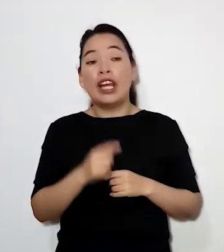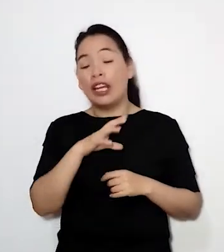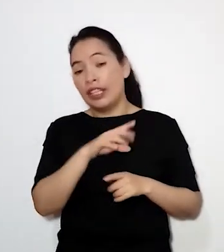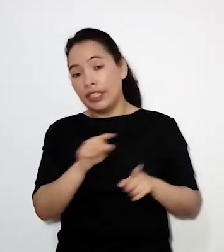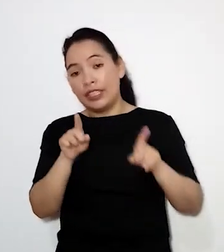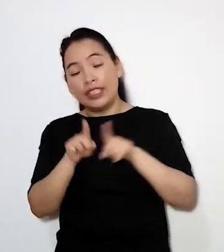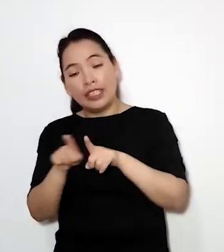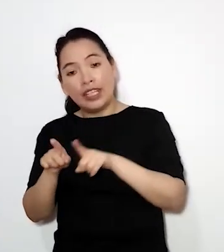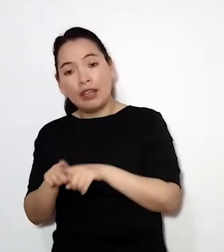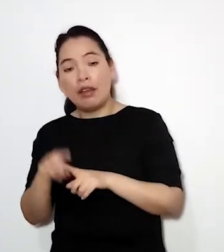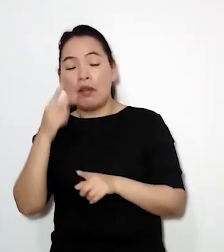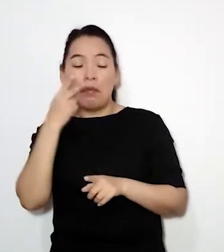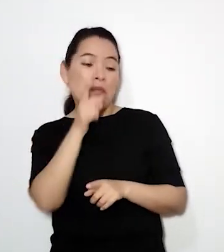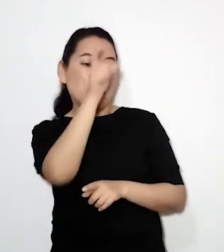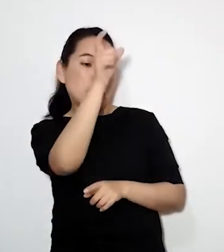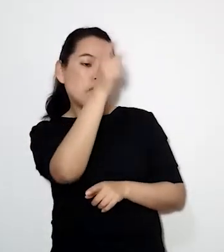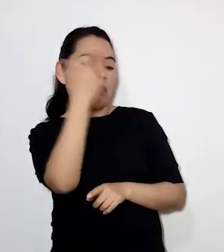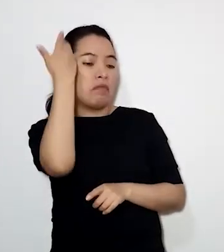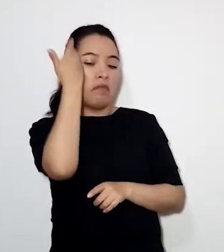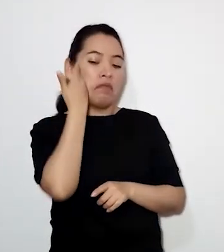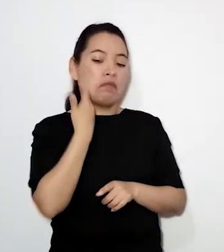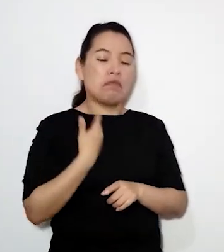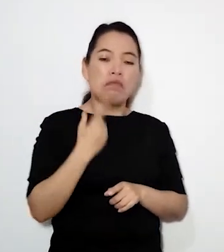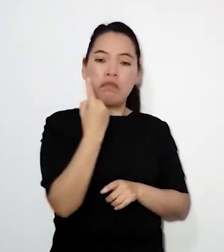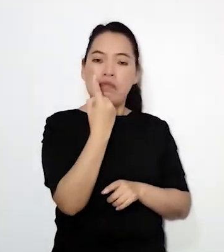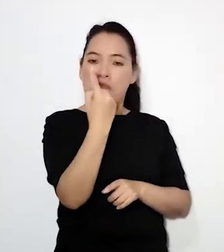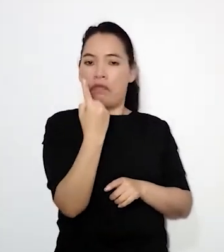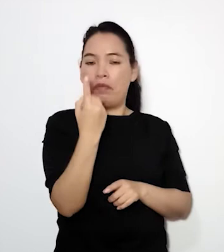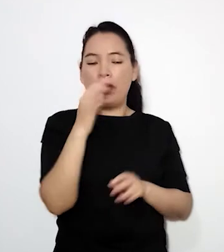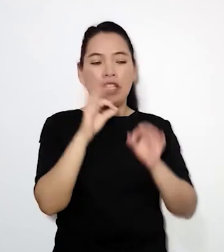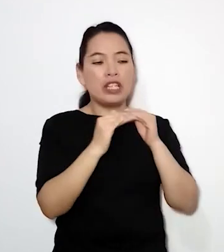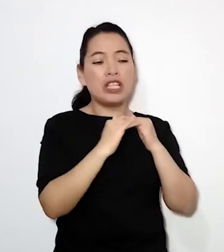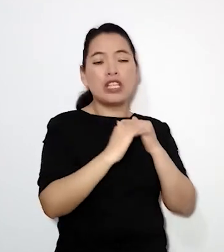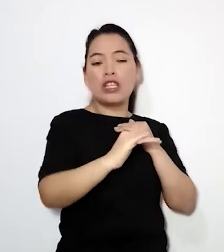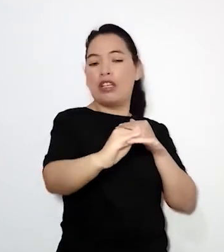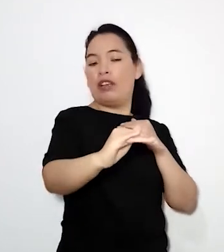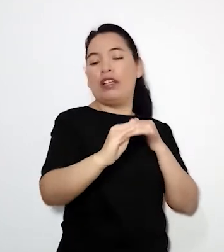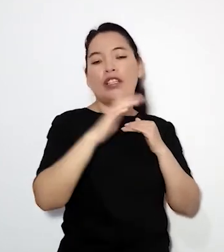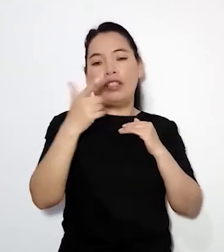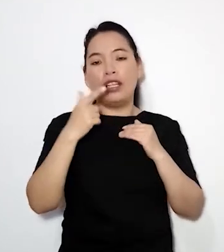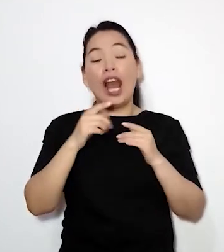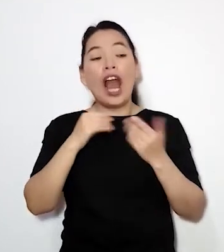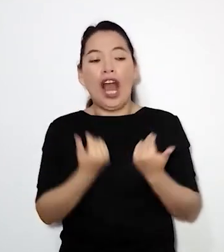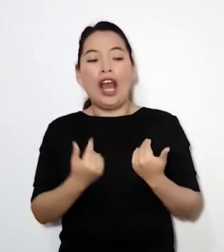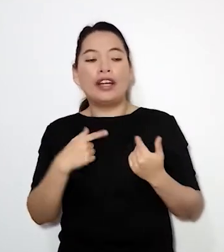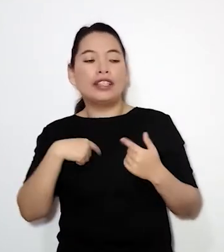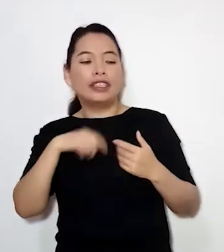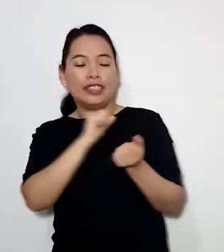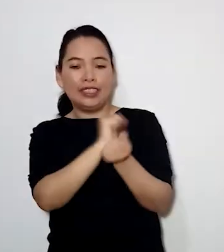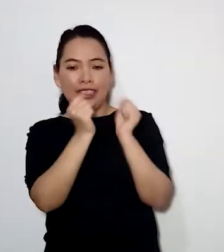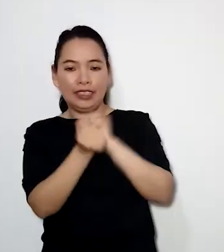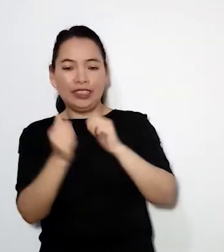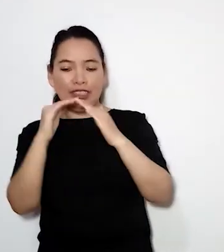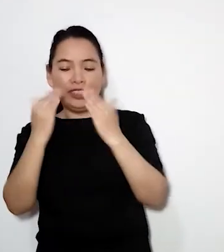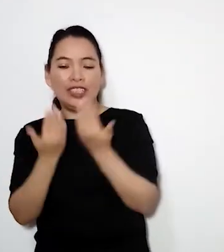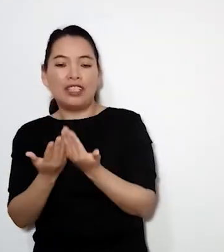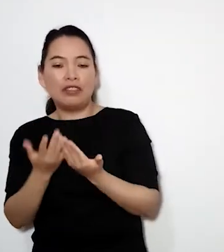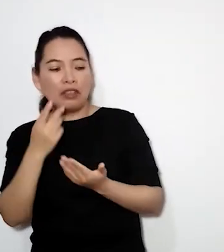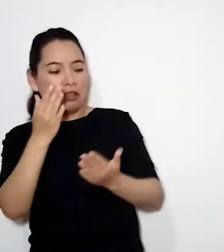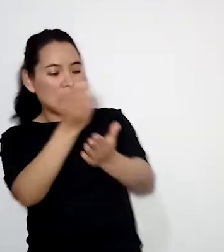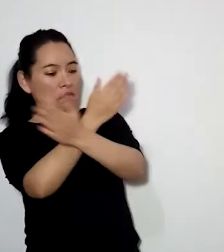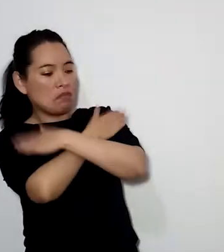a una institución que pueda abrazar la diversidad. Y la diversidad significa la diversidad étnica, sexual,